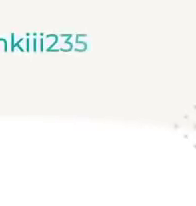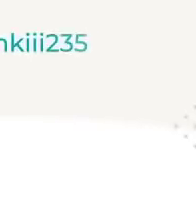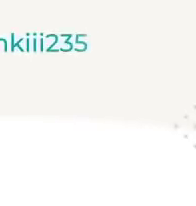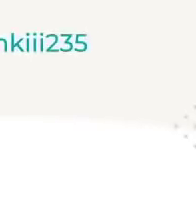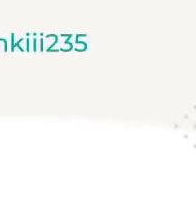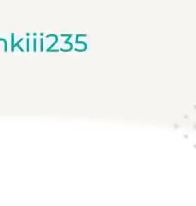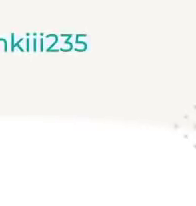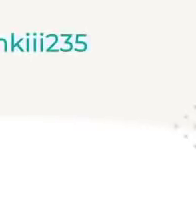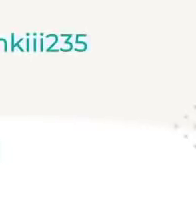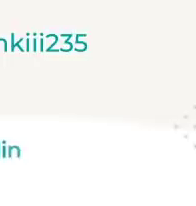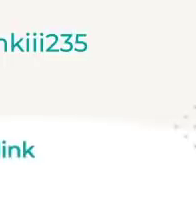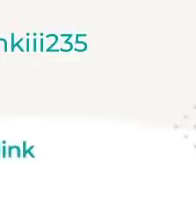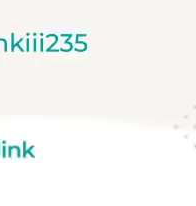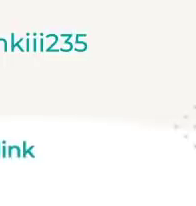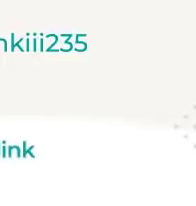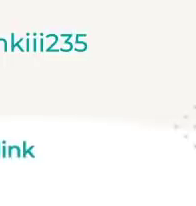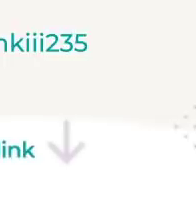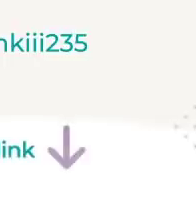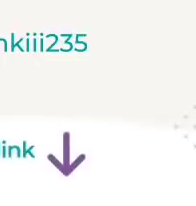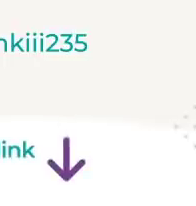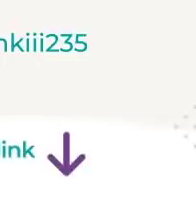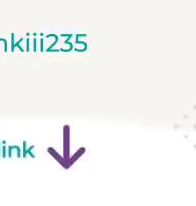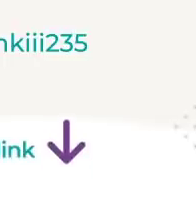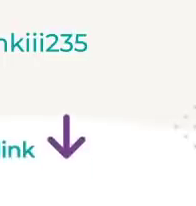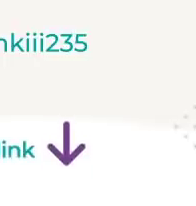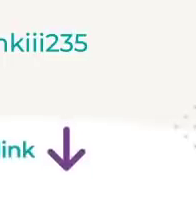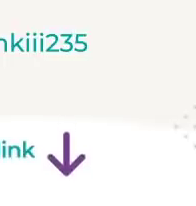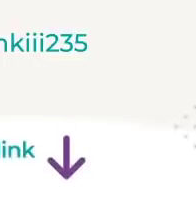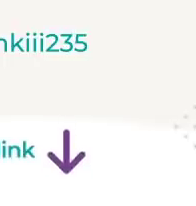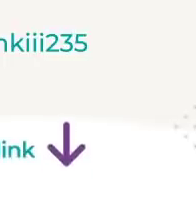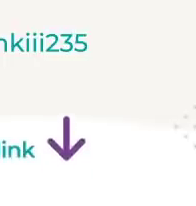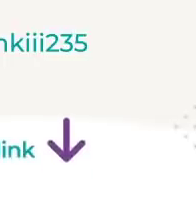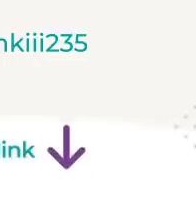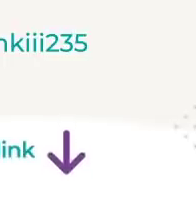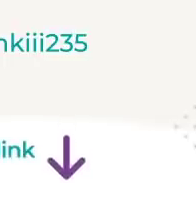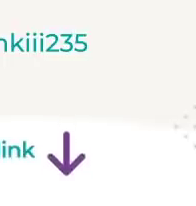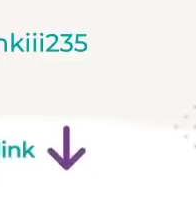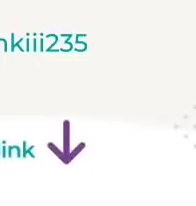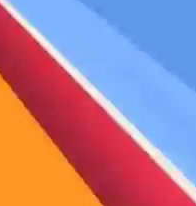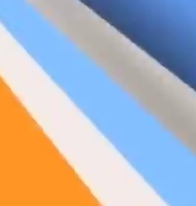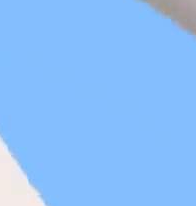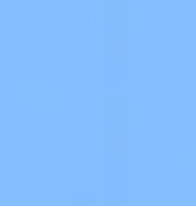Para ver este video, encuentra el link aquí abajo en la descripción.